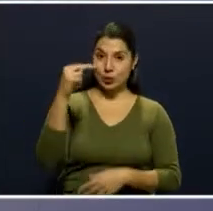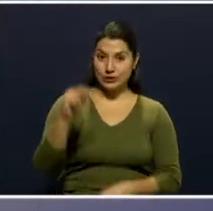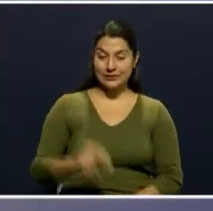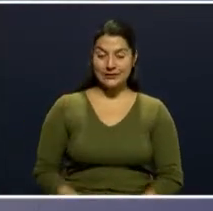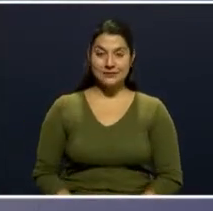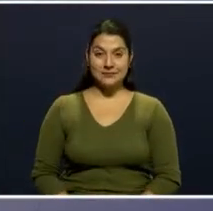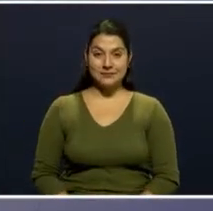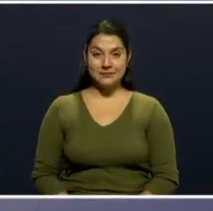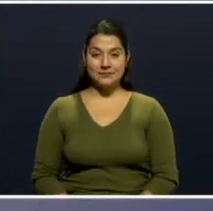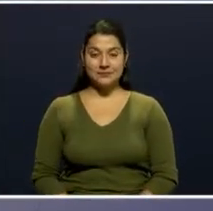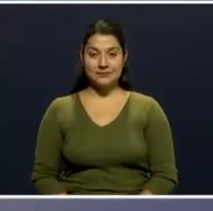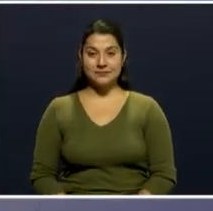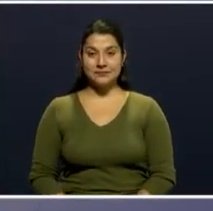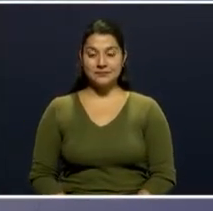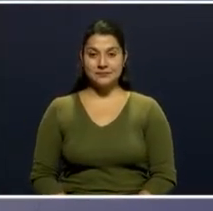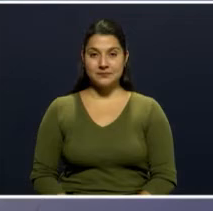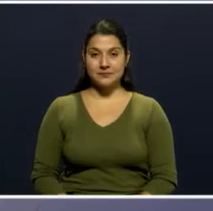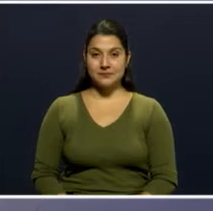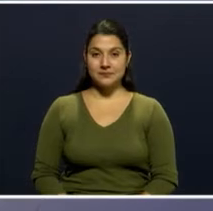Noticias.